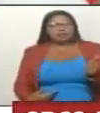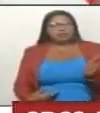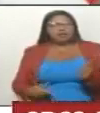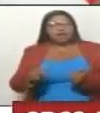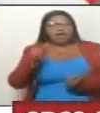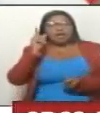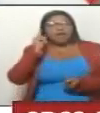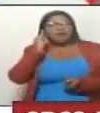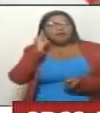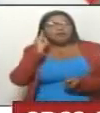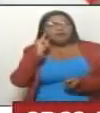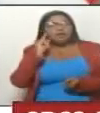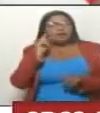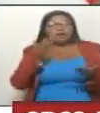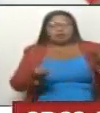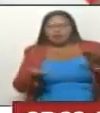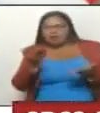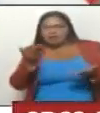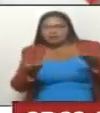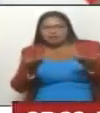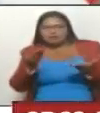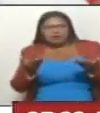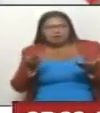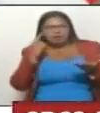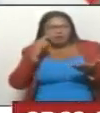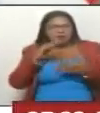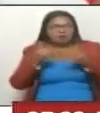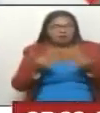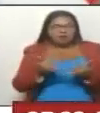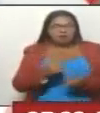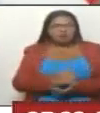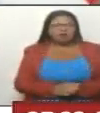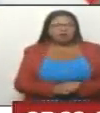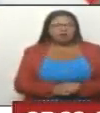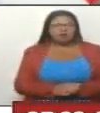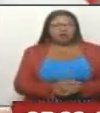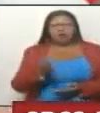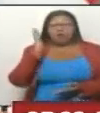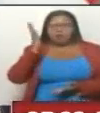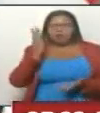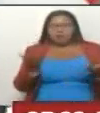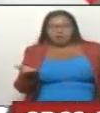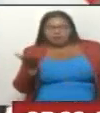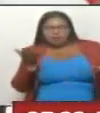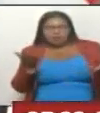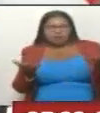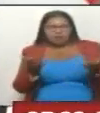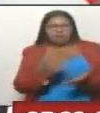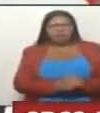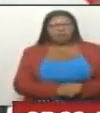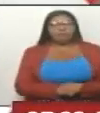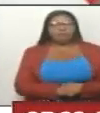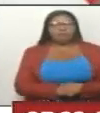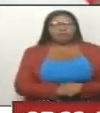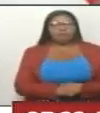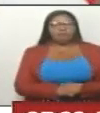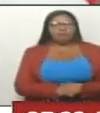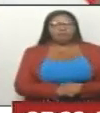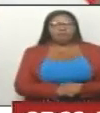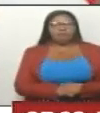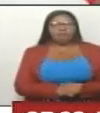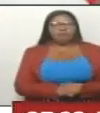la República las relaciones del Ejecutivo con el Parlamento. Y ahí